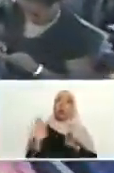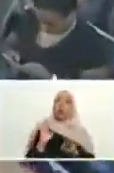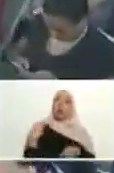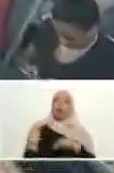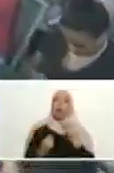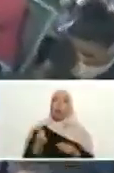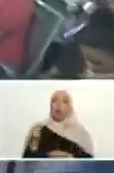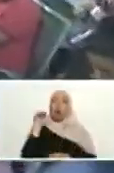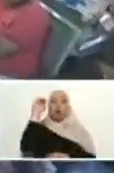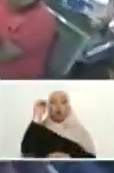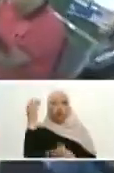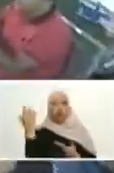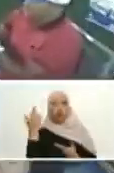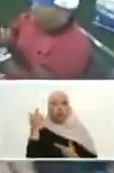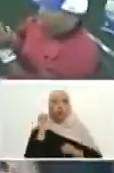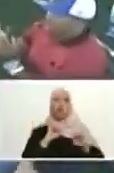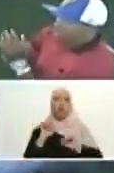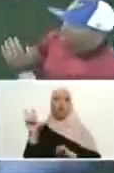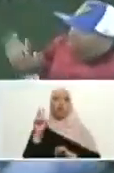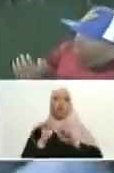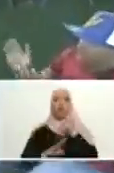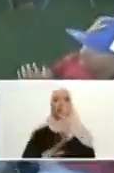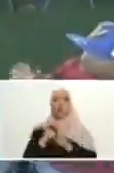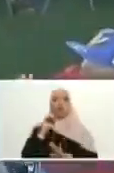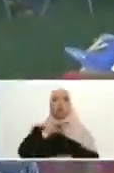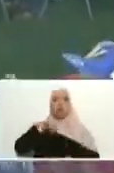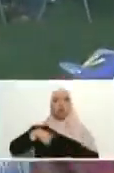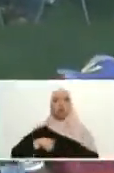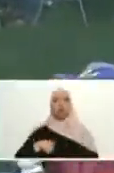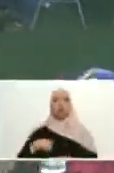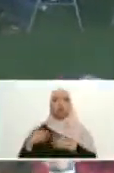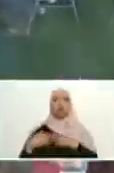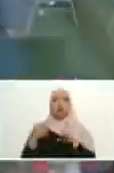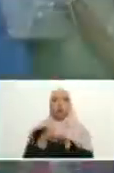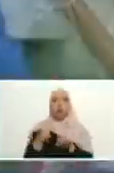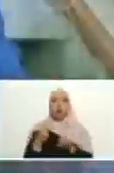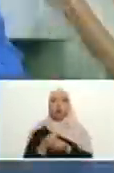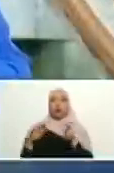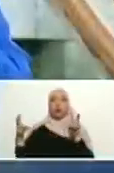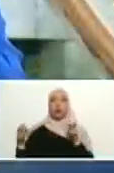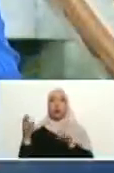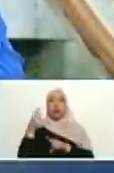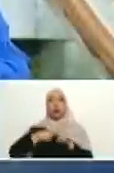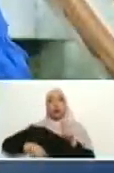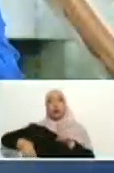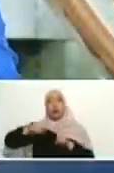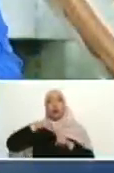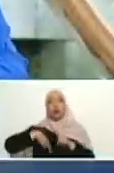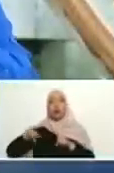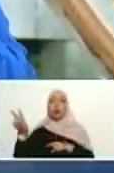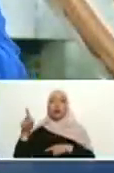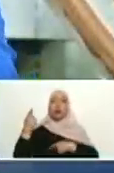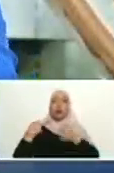es pa'lante, remando duro. Construyendo los nuevos circuitos virtuosos de la